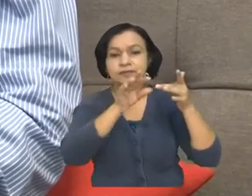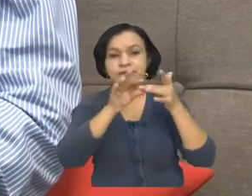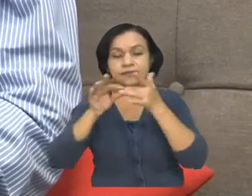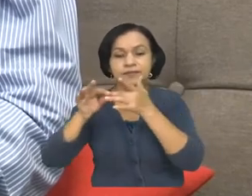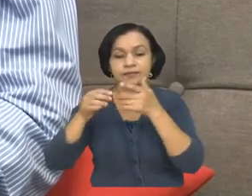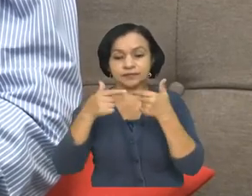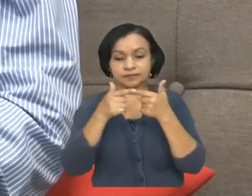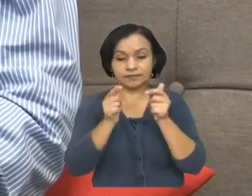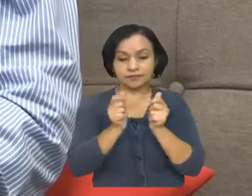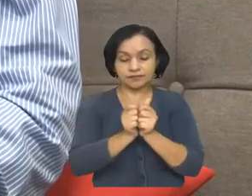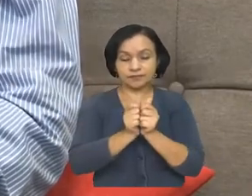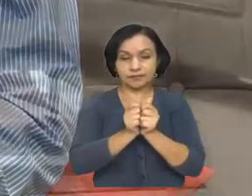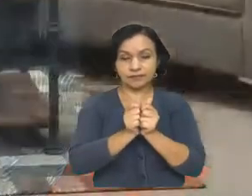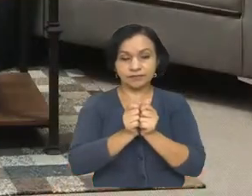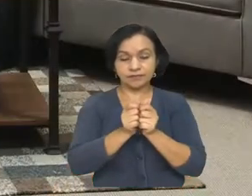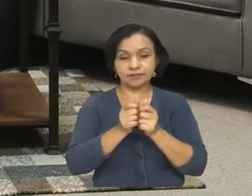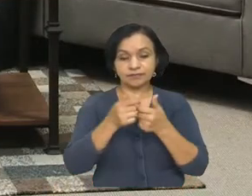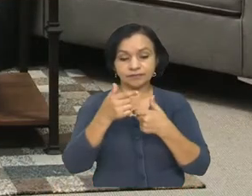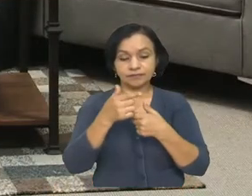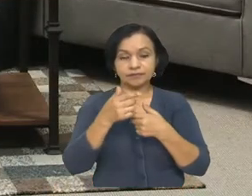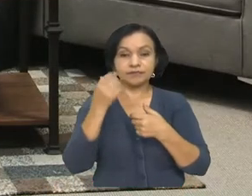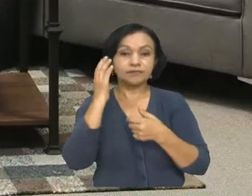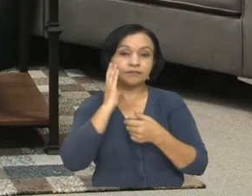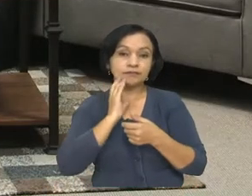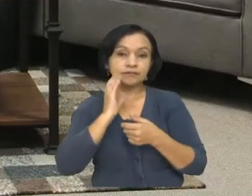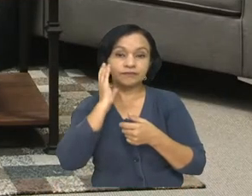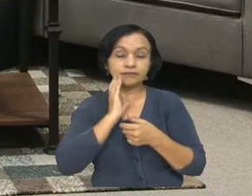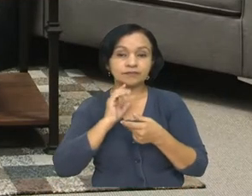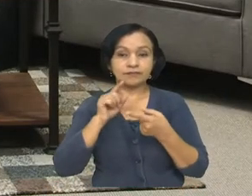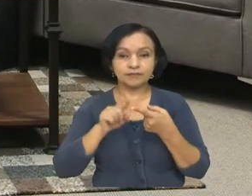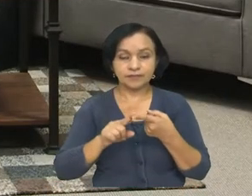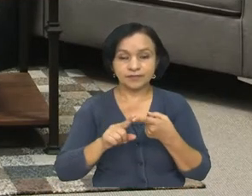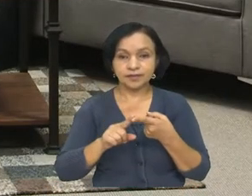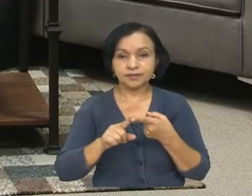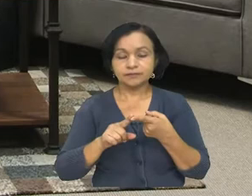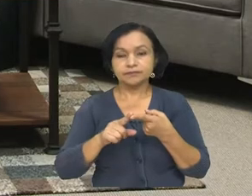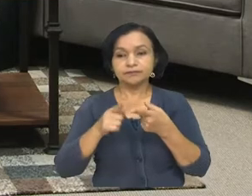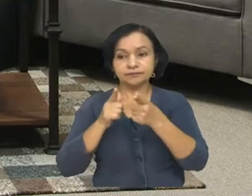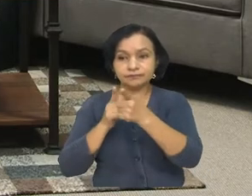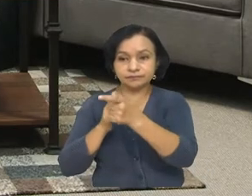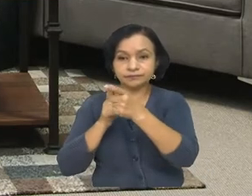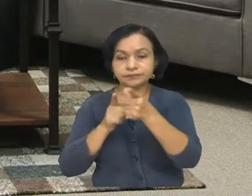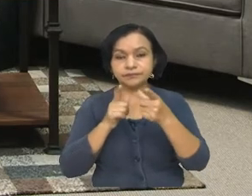columna guerrillera con mucha experiencia militar y con armas